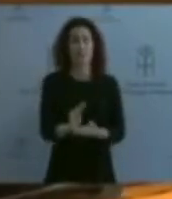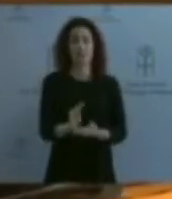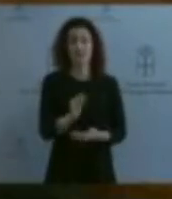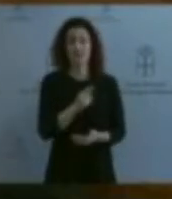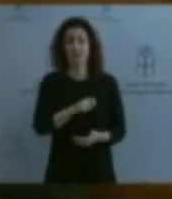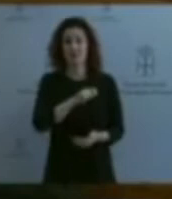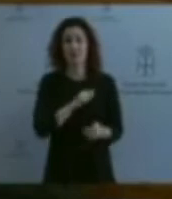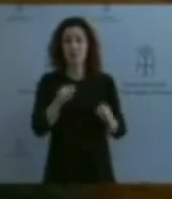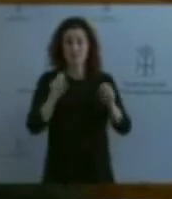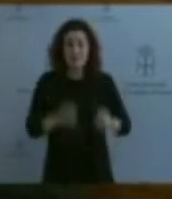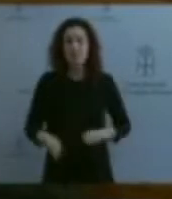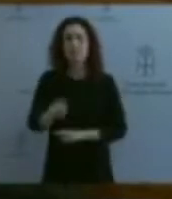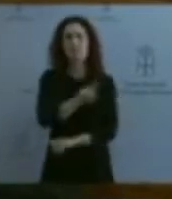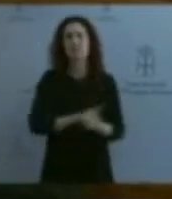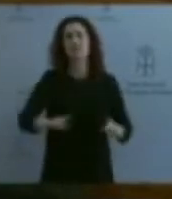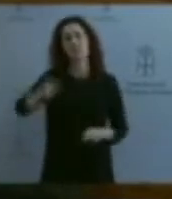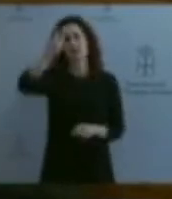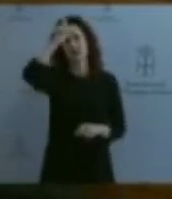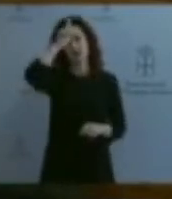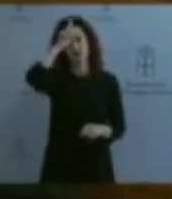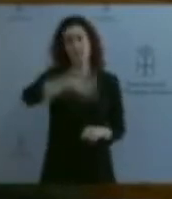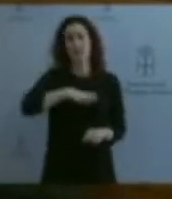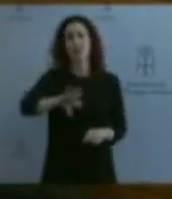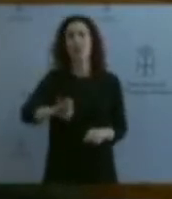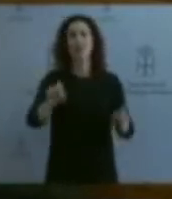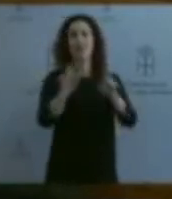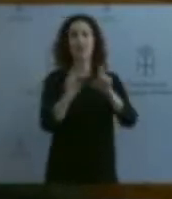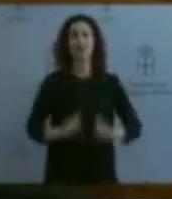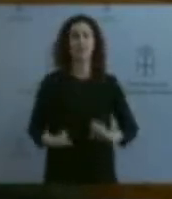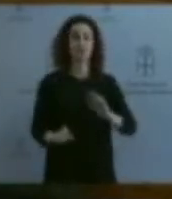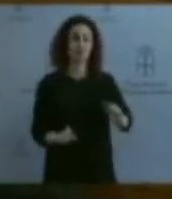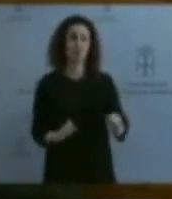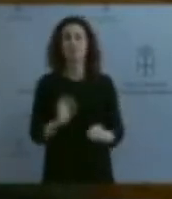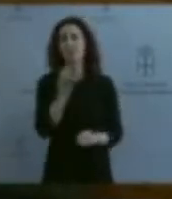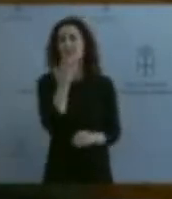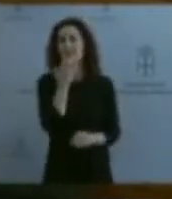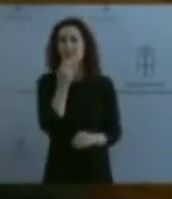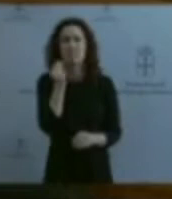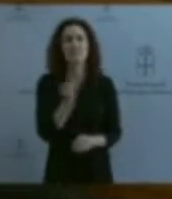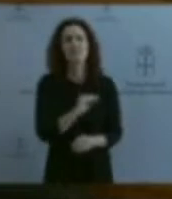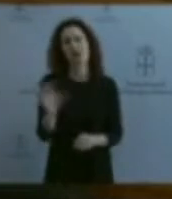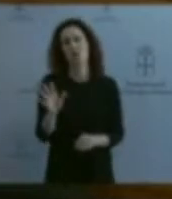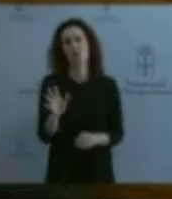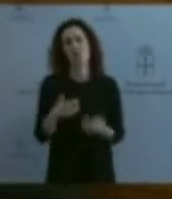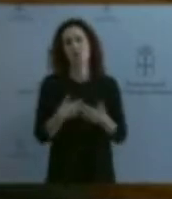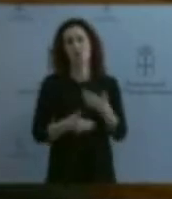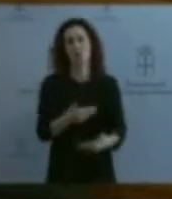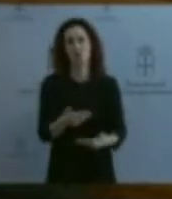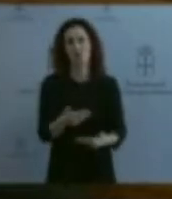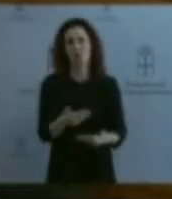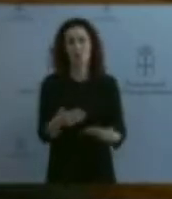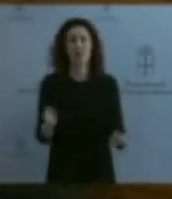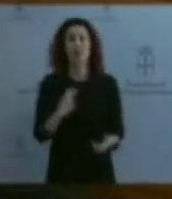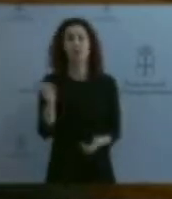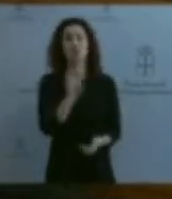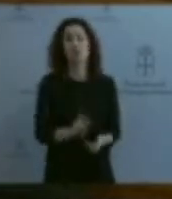a poder dotar a sus empresas, va a darles, por así decir, la mejor gasolina. Y otro tipo de países que no tienen los recursos de Alemania van a competir